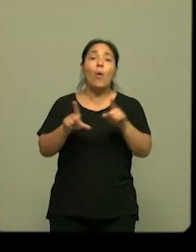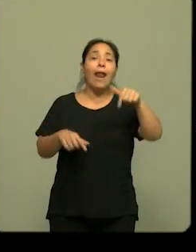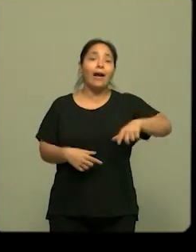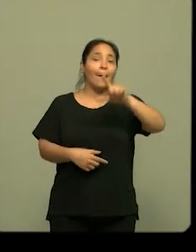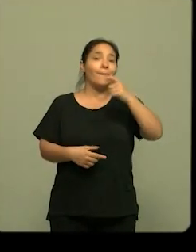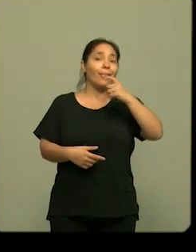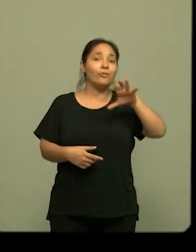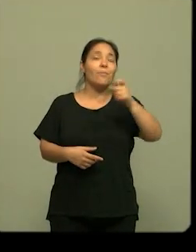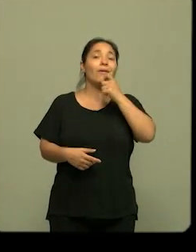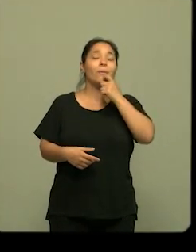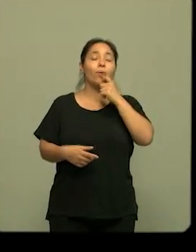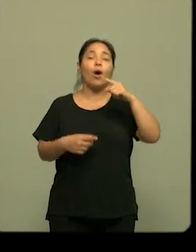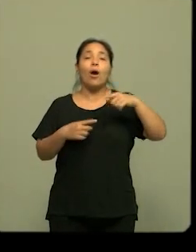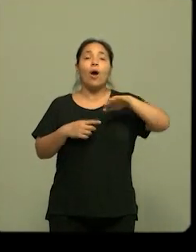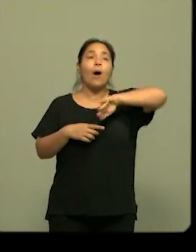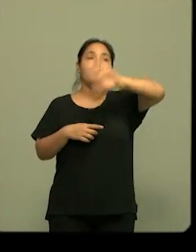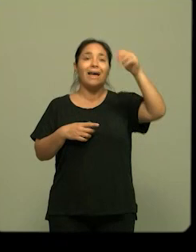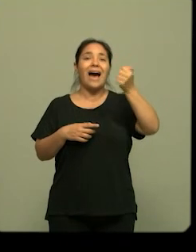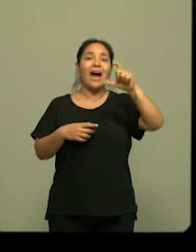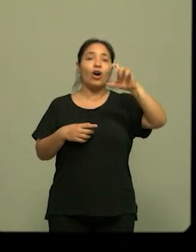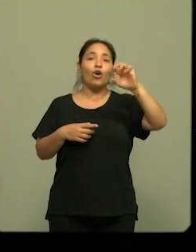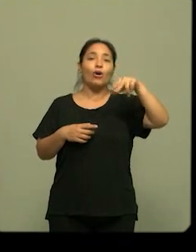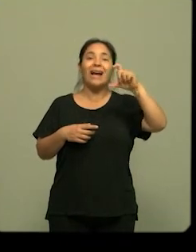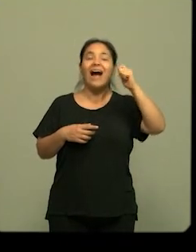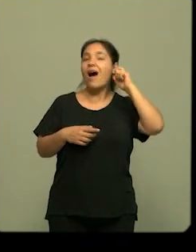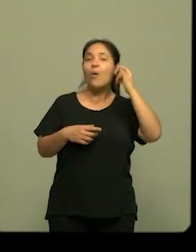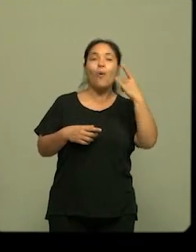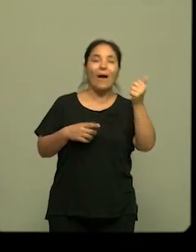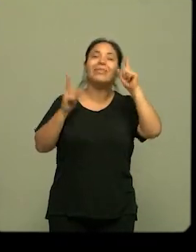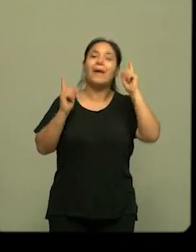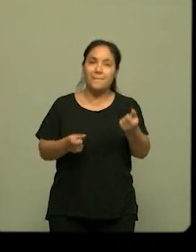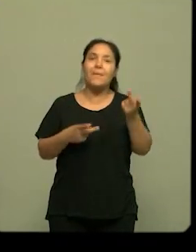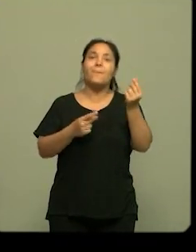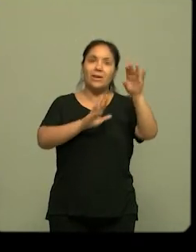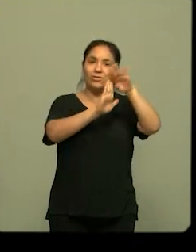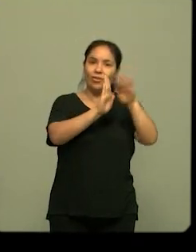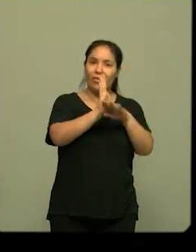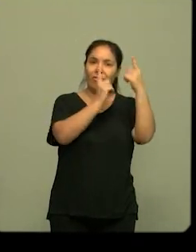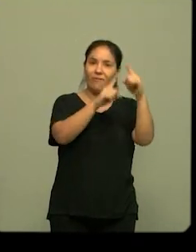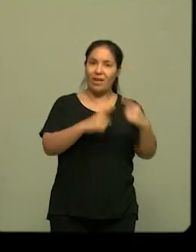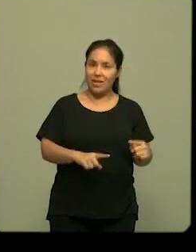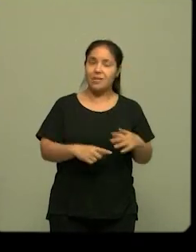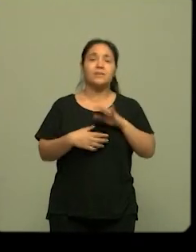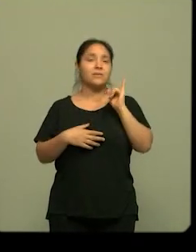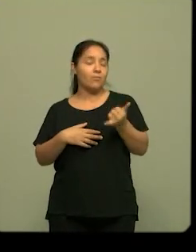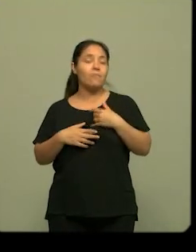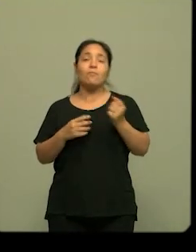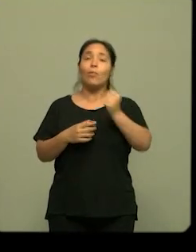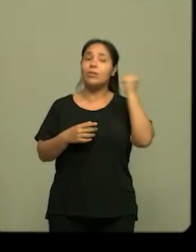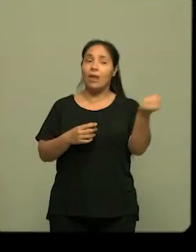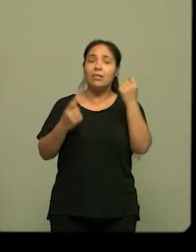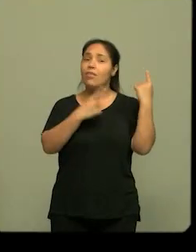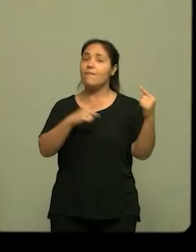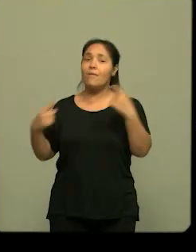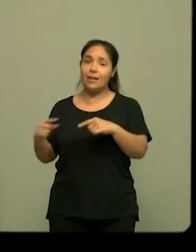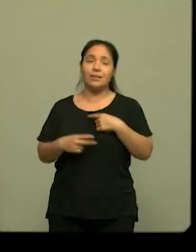vez el ejemplo más claro en la Argentina. Exactamente. Lo que pasa es que no hay que mezclar tampoco lo que es calidad y excelencia en el servicio, y que Ujú. nosotros, por ejemplo, en